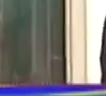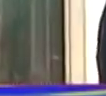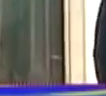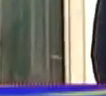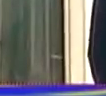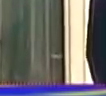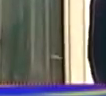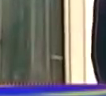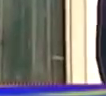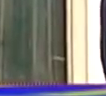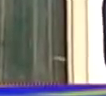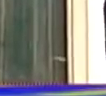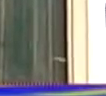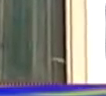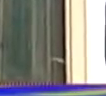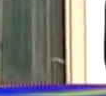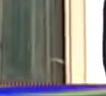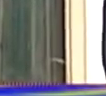Quiero